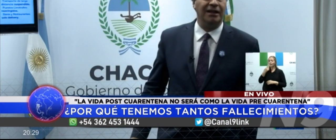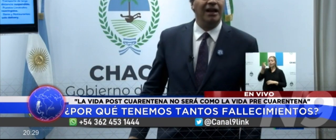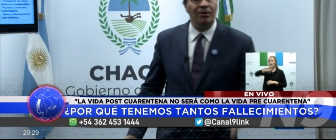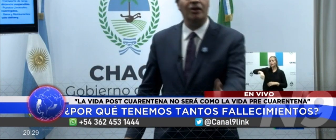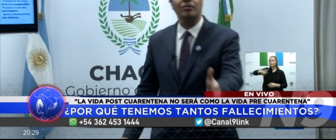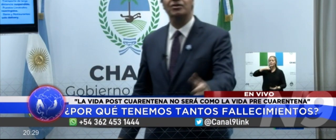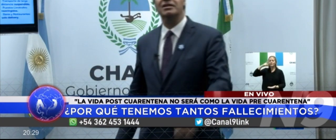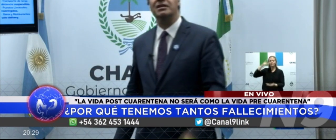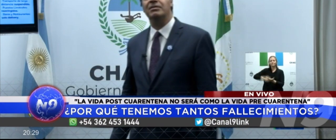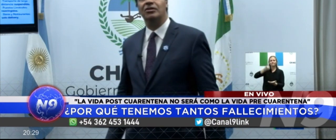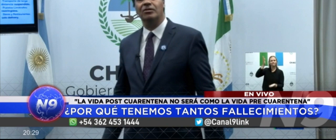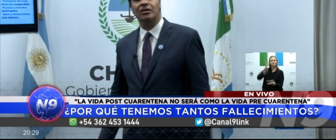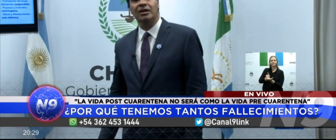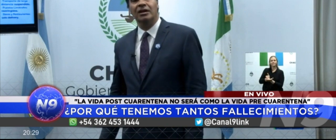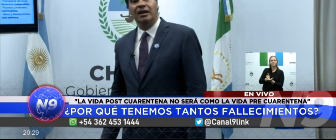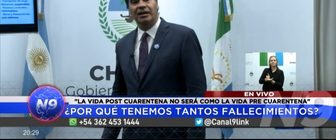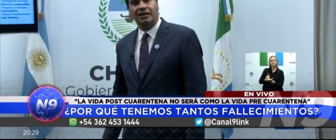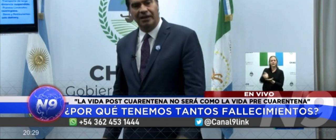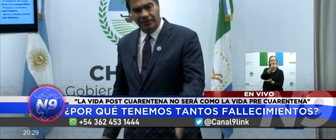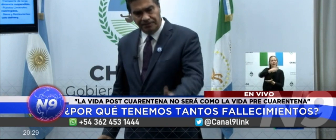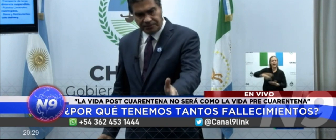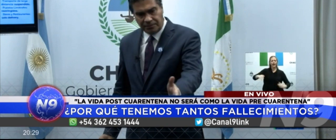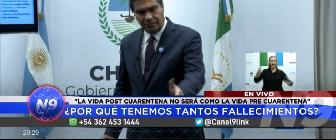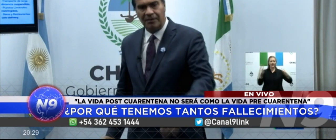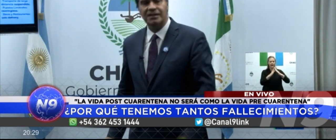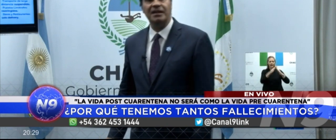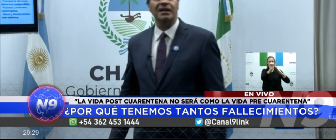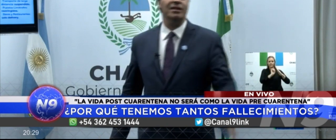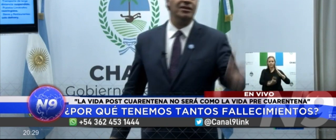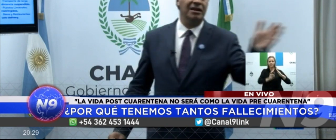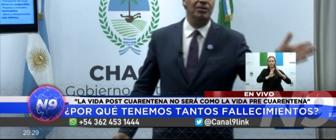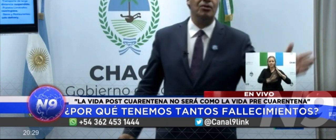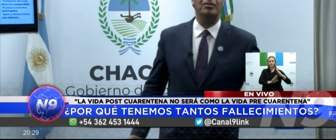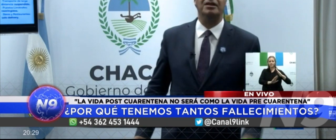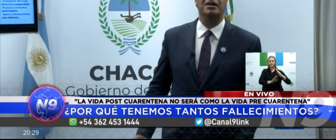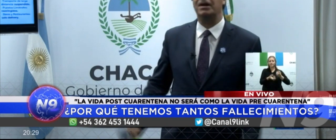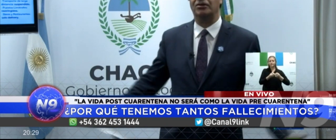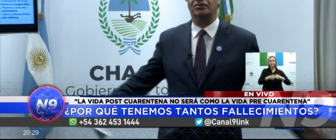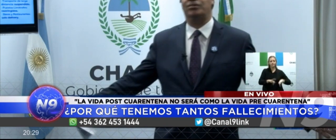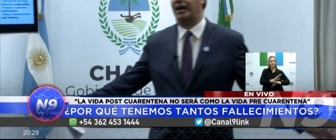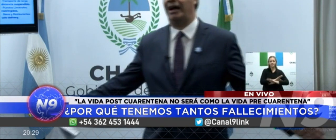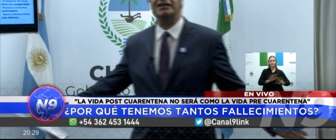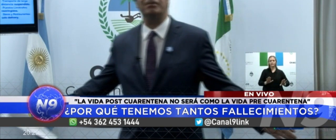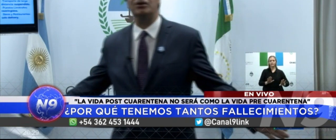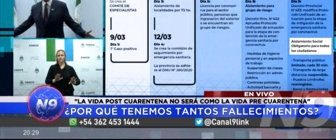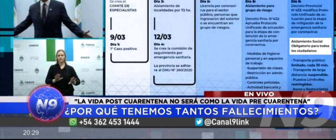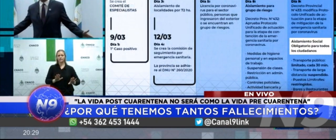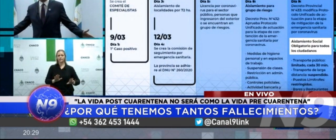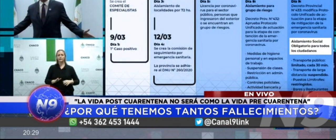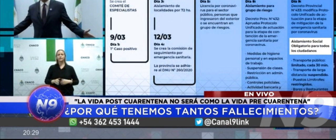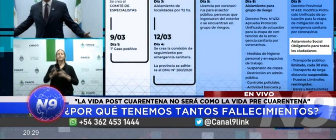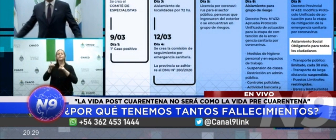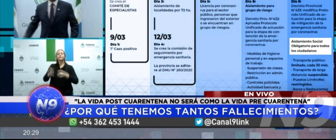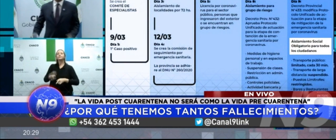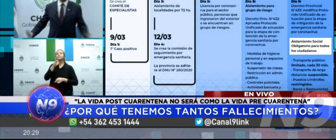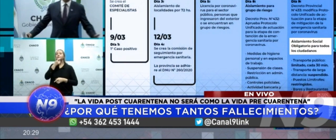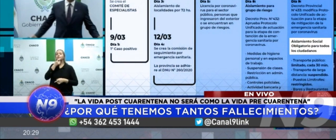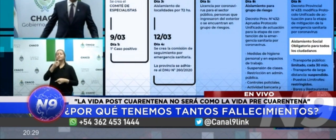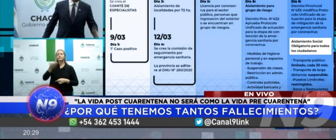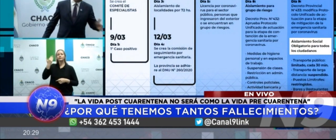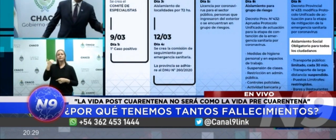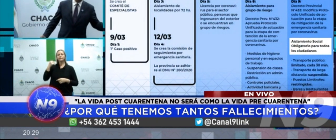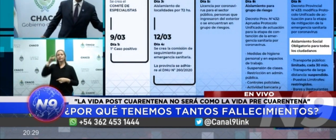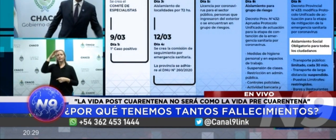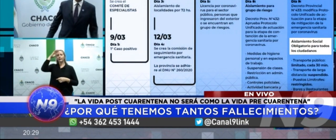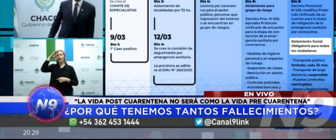del 3 creamos la Comisión de Seguimiento Sanitario. Ya teníamos un comité de expertos. Porque acá se pregunta. ¿Acá hay